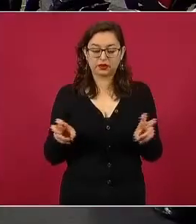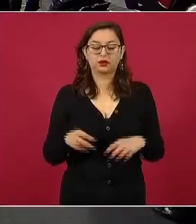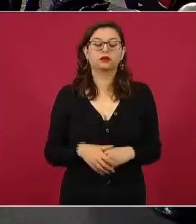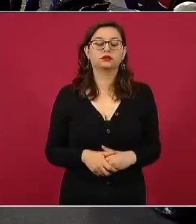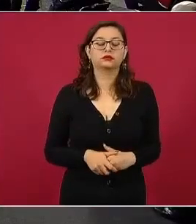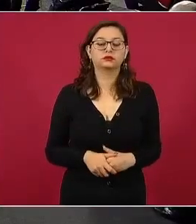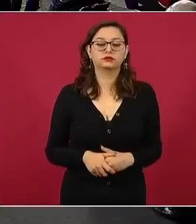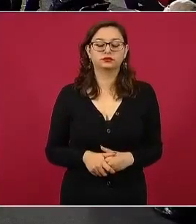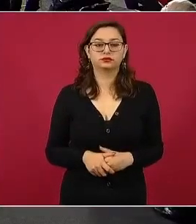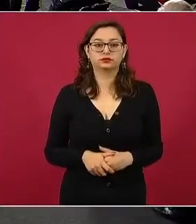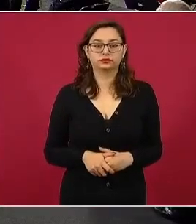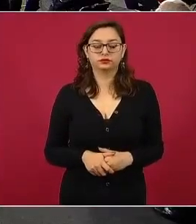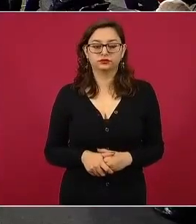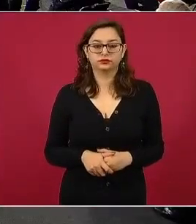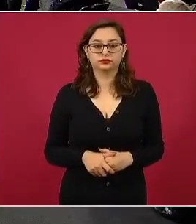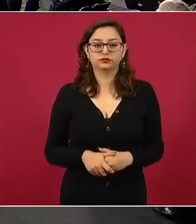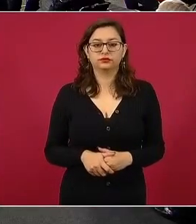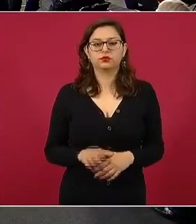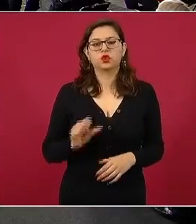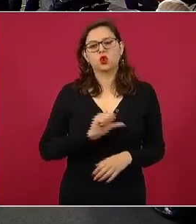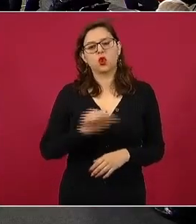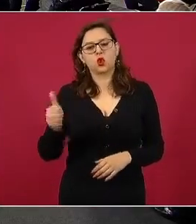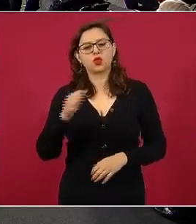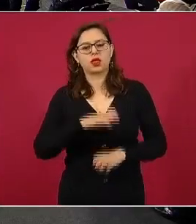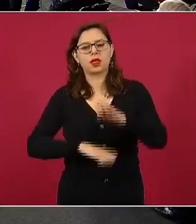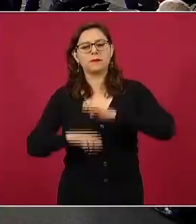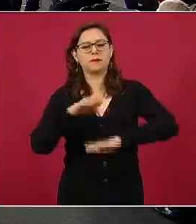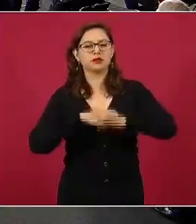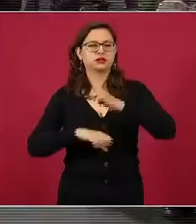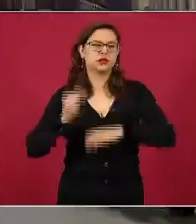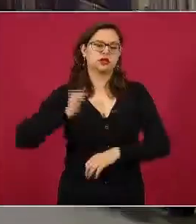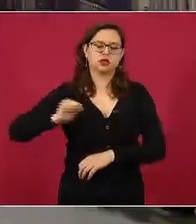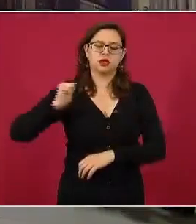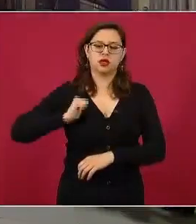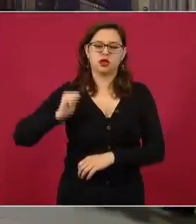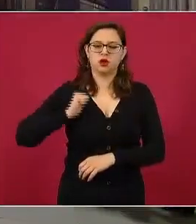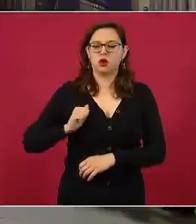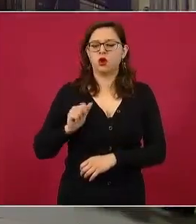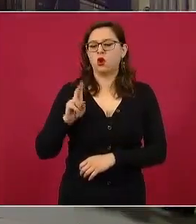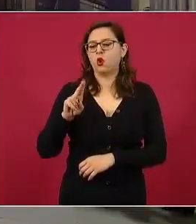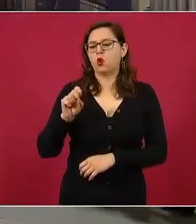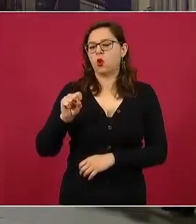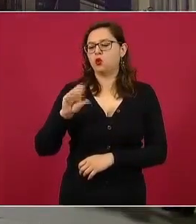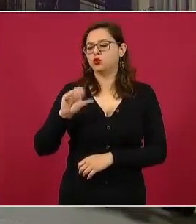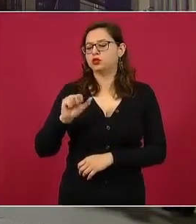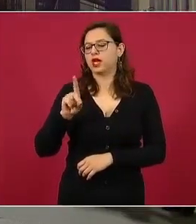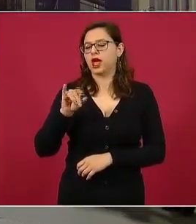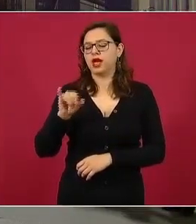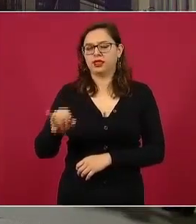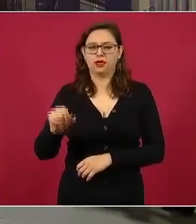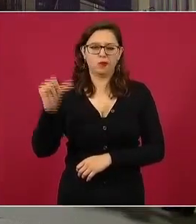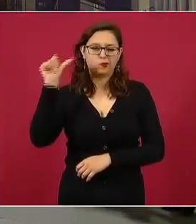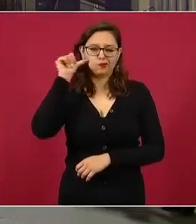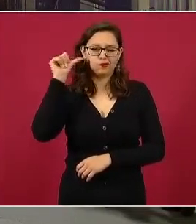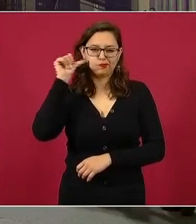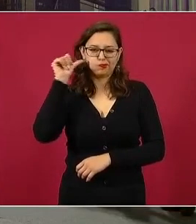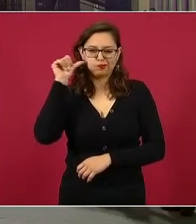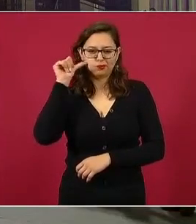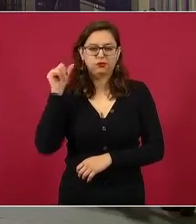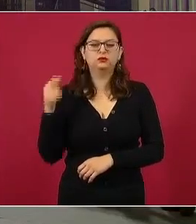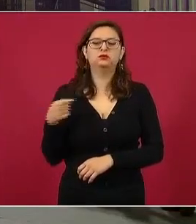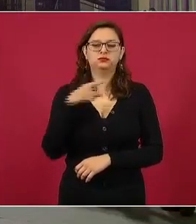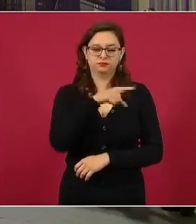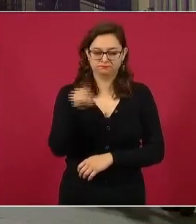Hay la empresa Euskadi, que existió hace mucho tiempo, La Llantera, bueno, pues tuvo un proceso que usted seguramente